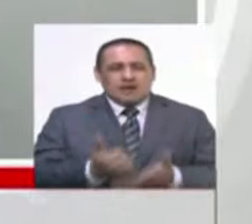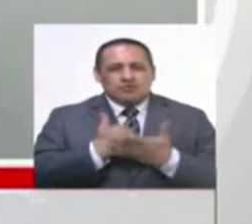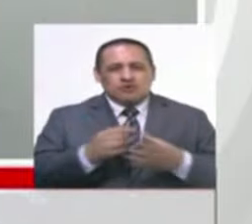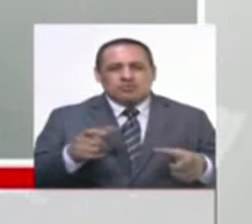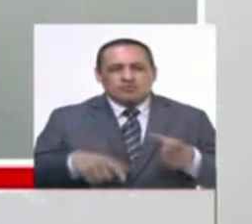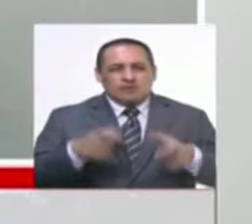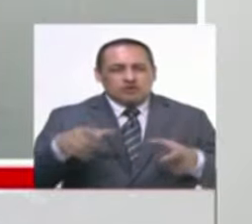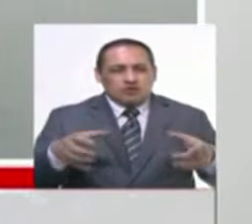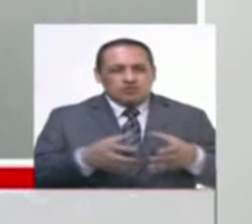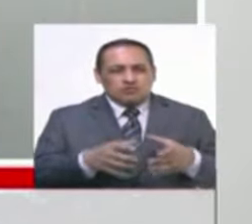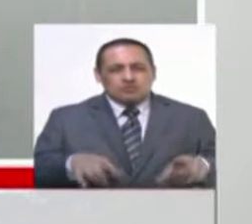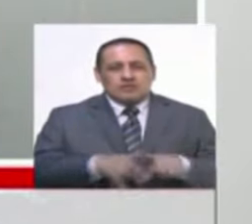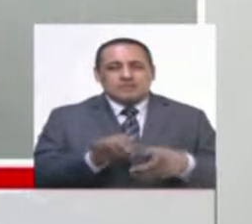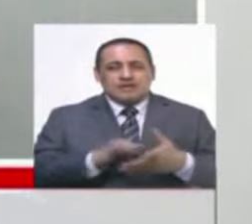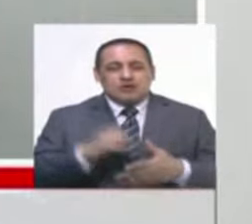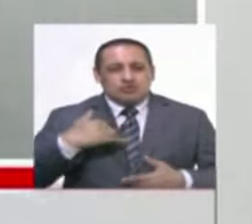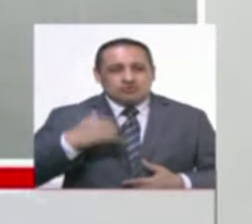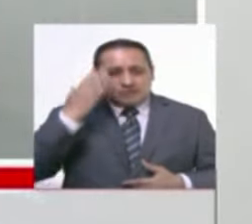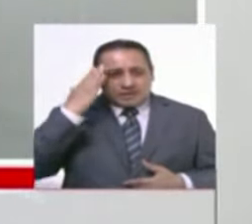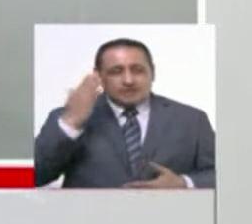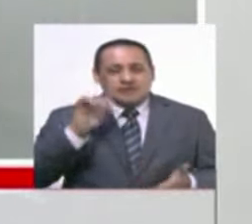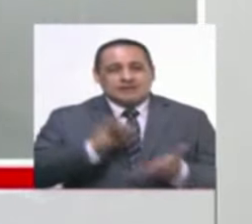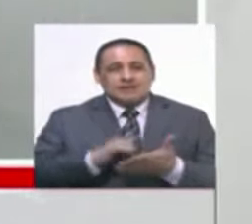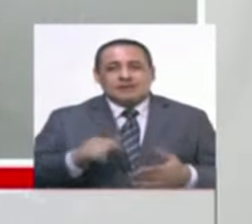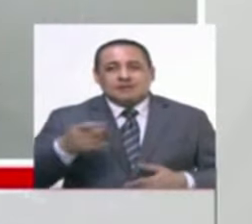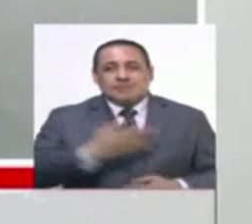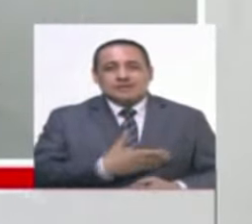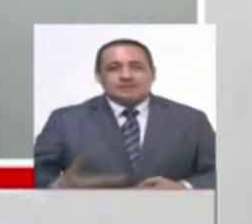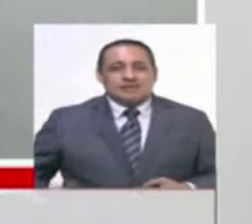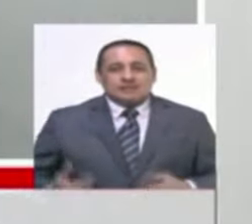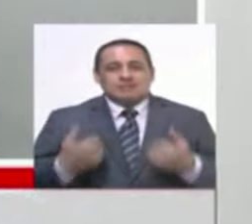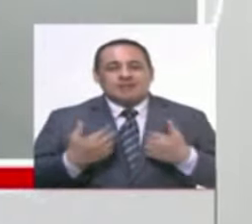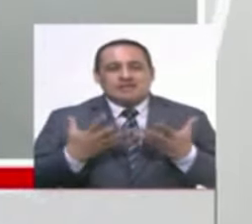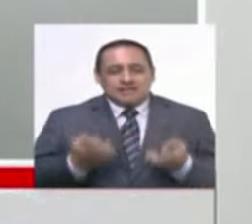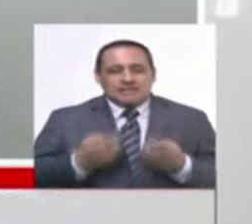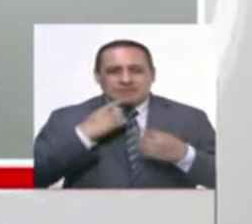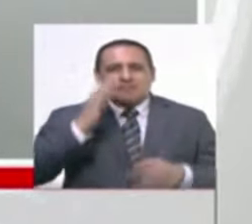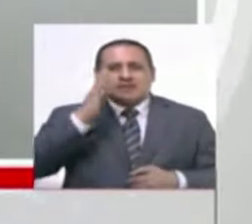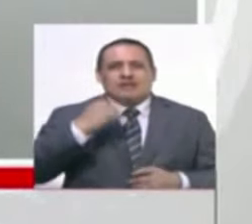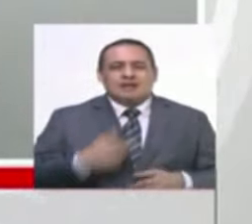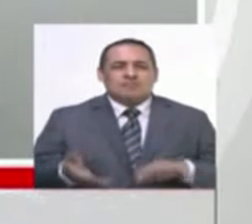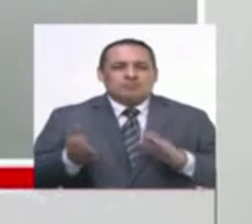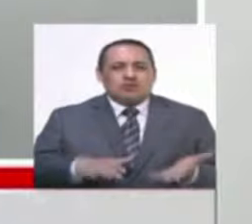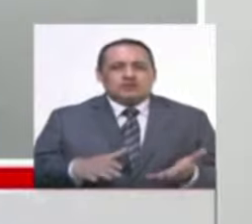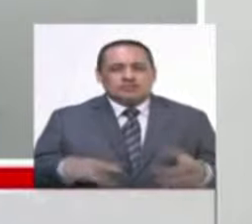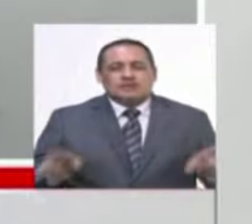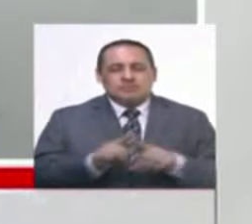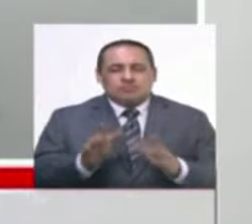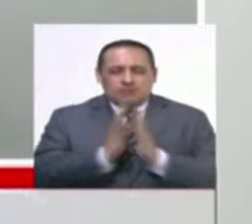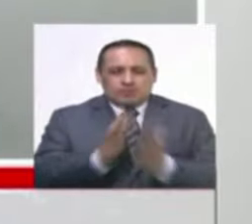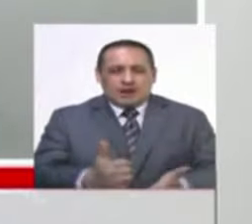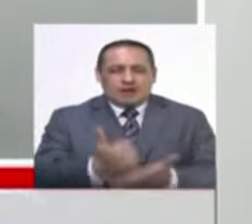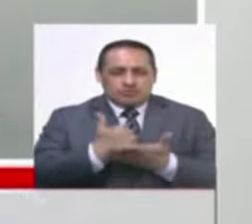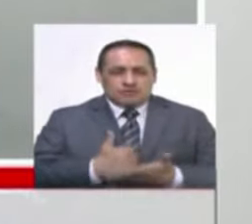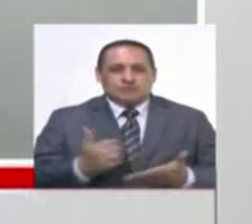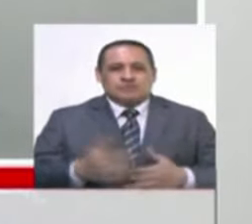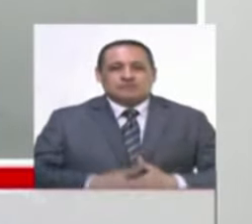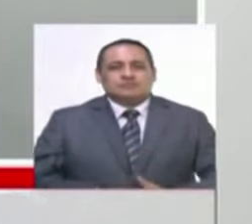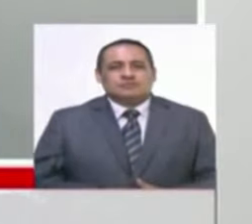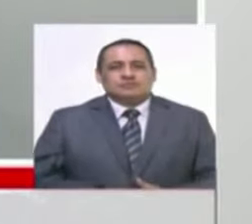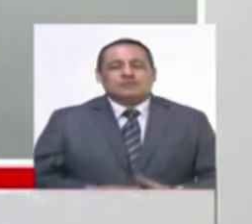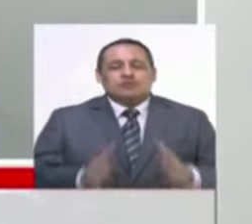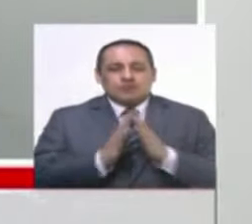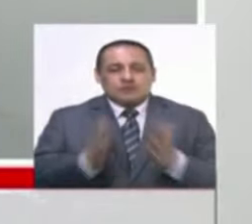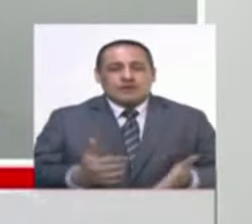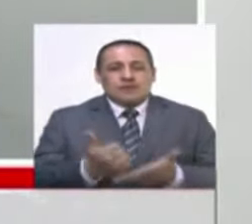seguridad porque me he enterado de que el presidente me quiere enviar a matar. Por favor, ayúdame, me dice. Por